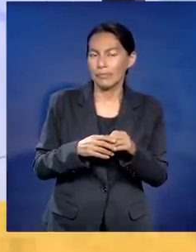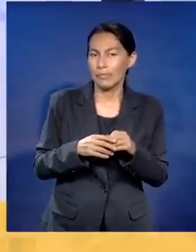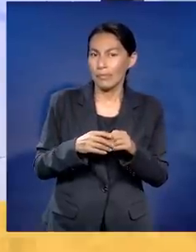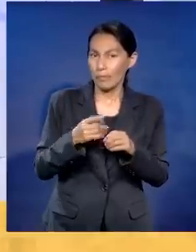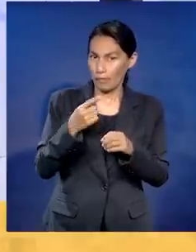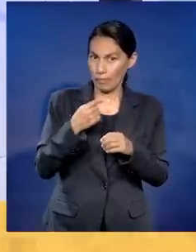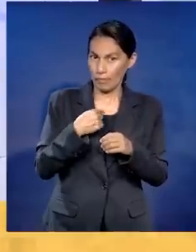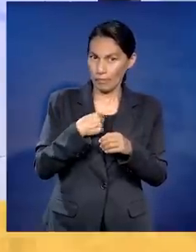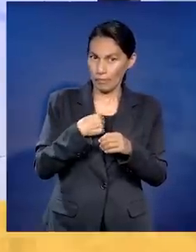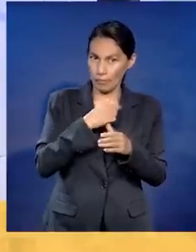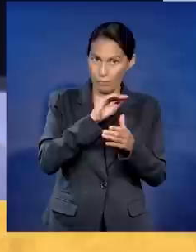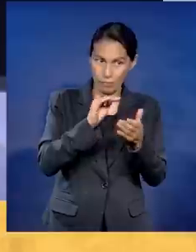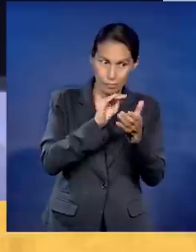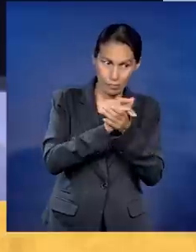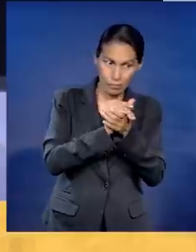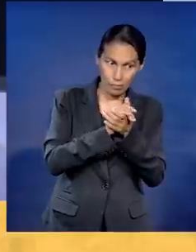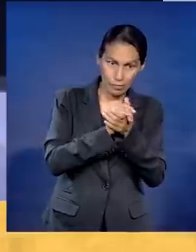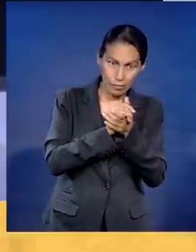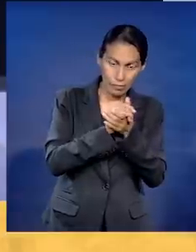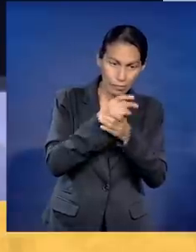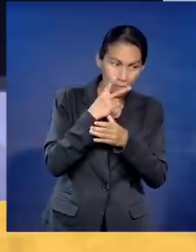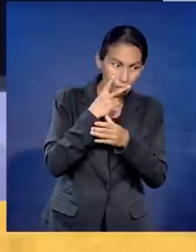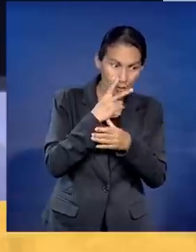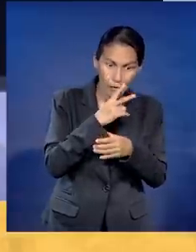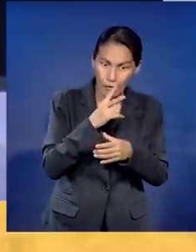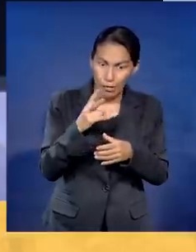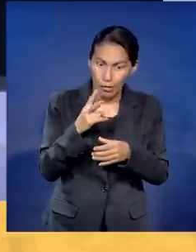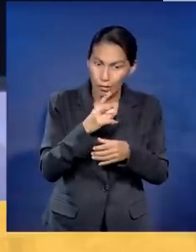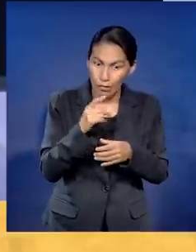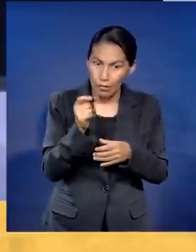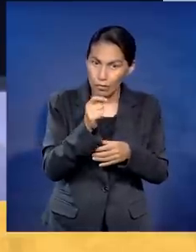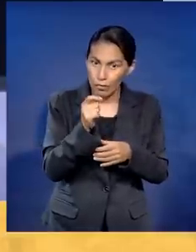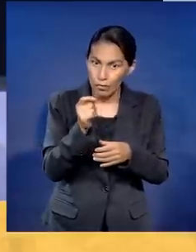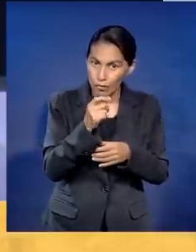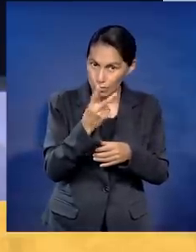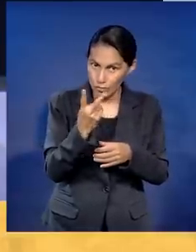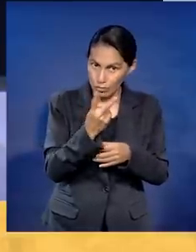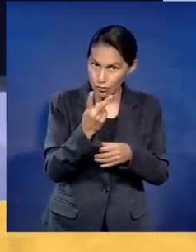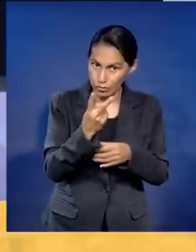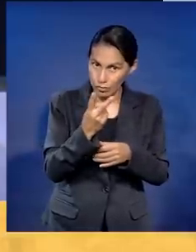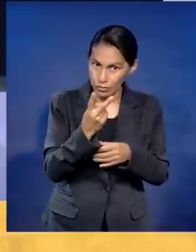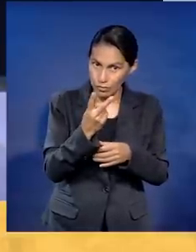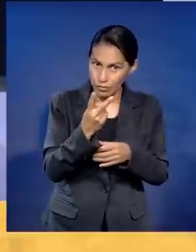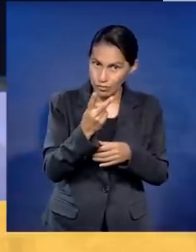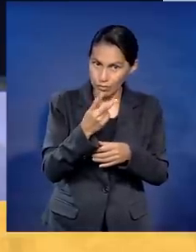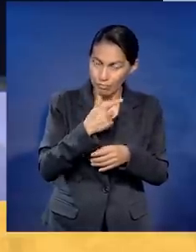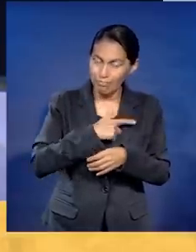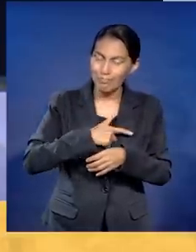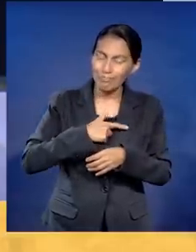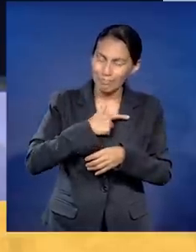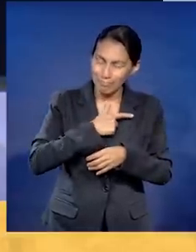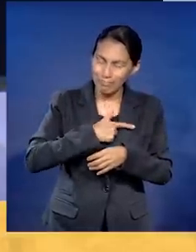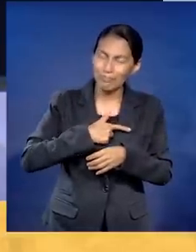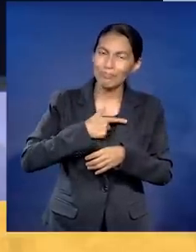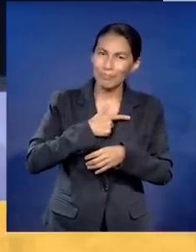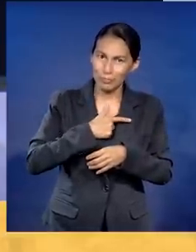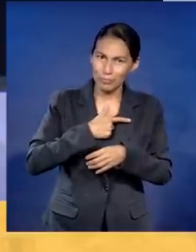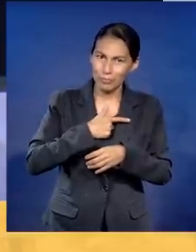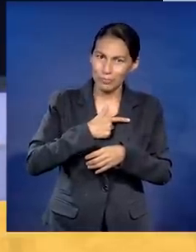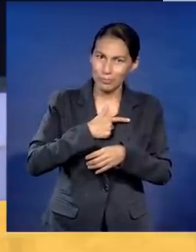Cada vez que me toca casar a alguien, trato de observar con mucha atención a los novios. Lo disfruto